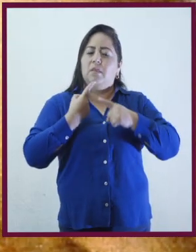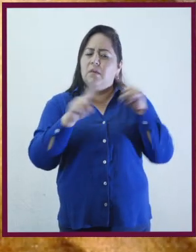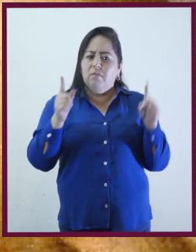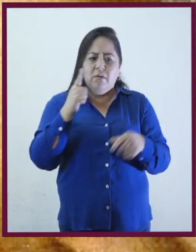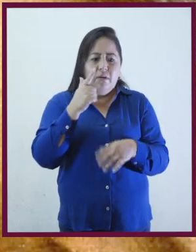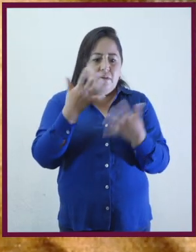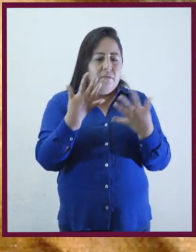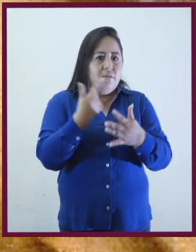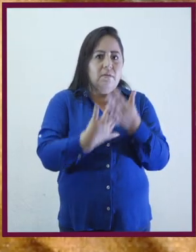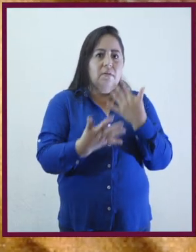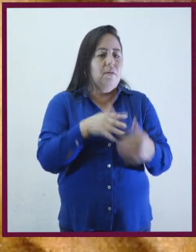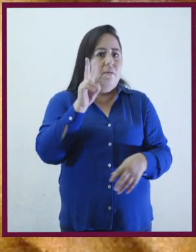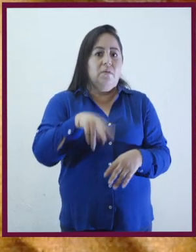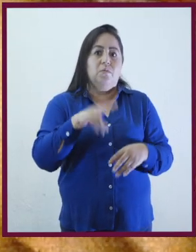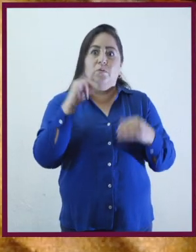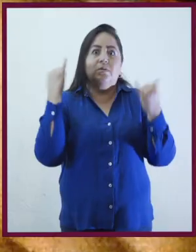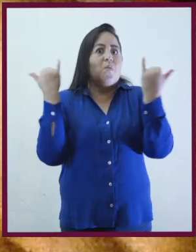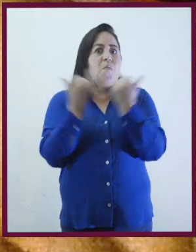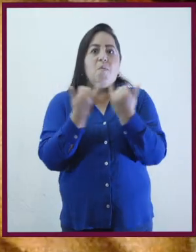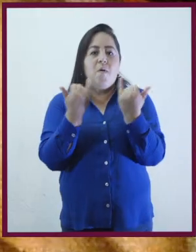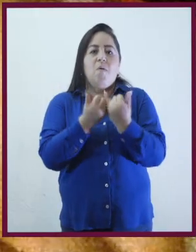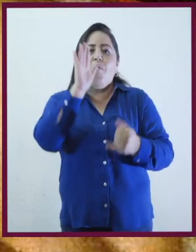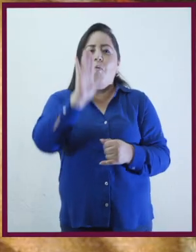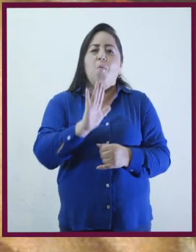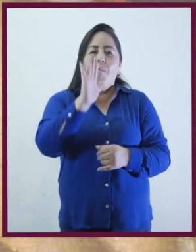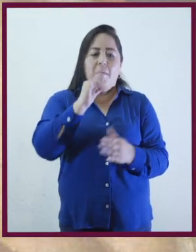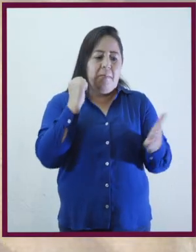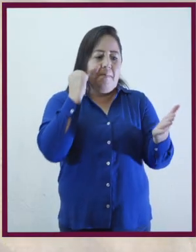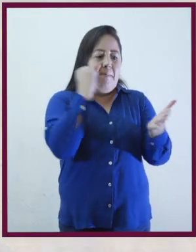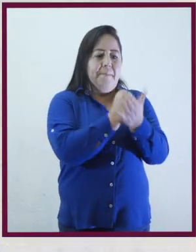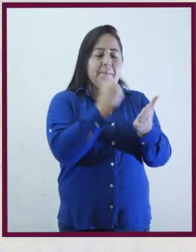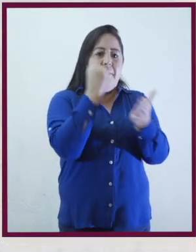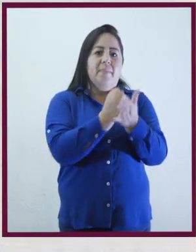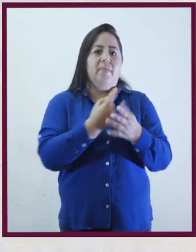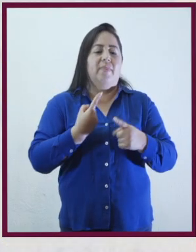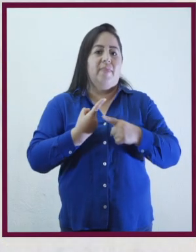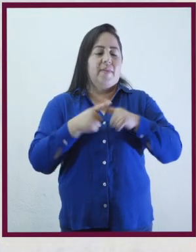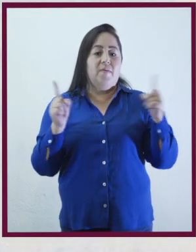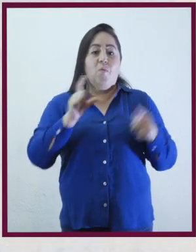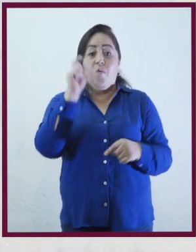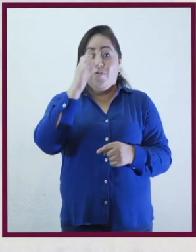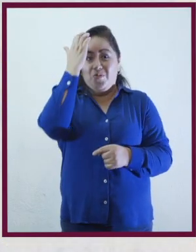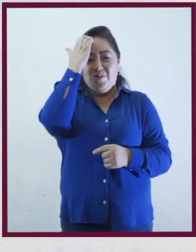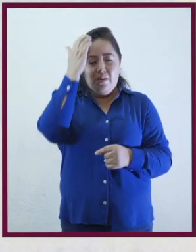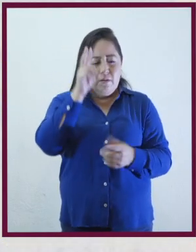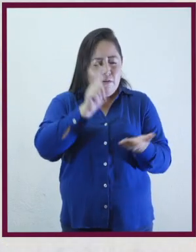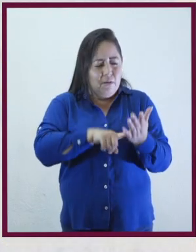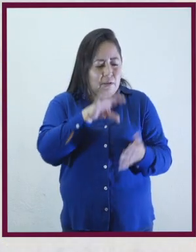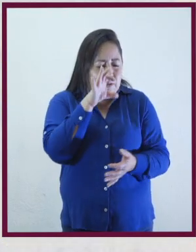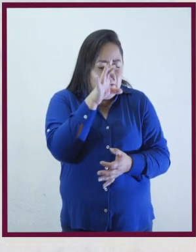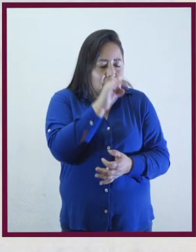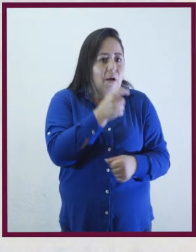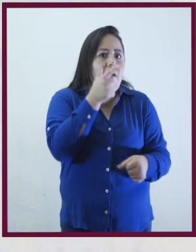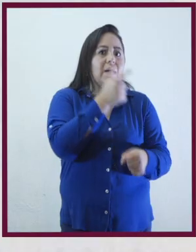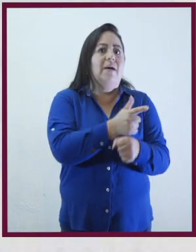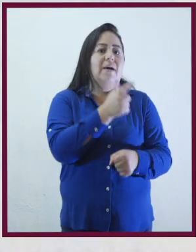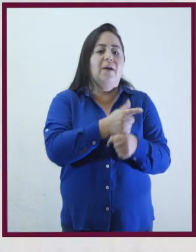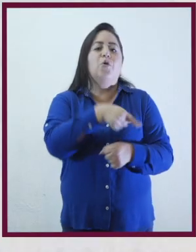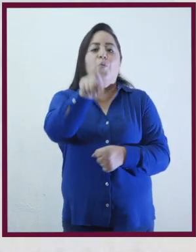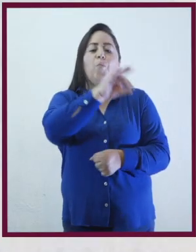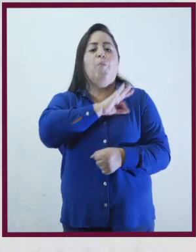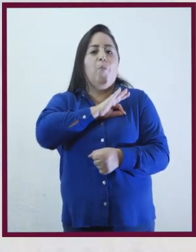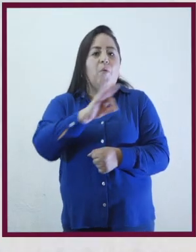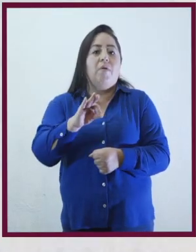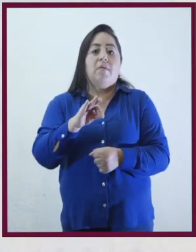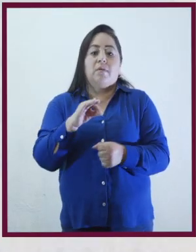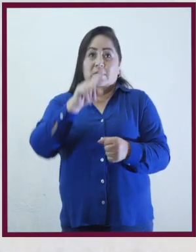notaremos que su forma es siempre igual, como un sello distintivo. Al conocer esos pequeños detalles, podemos